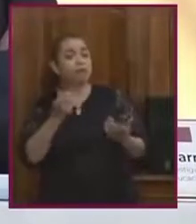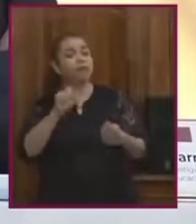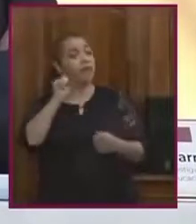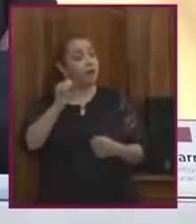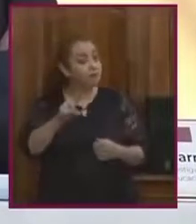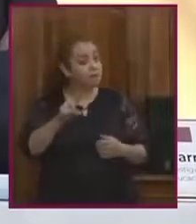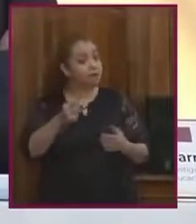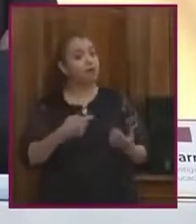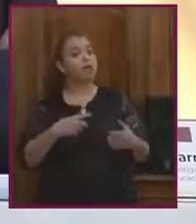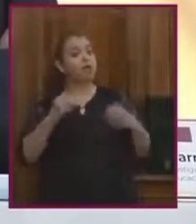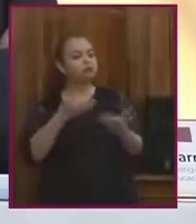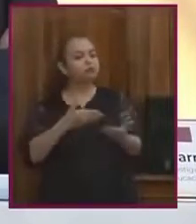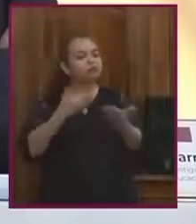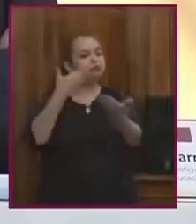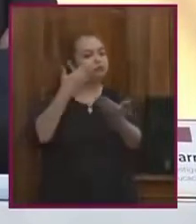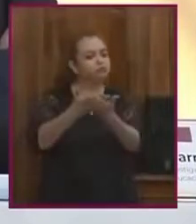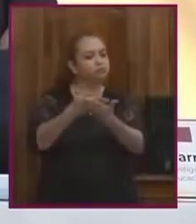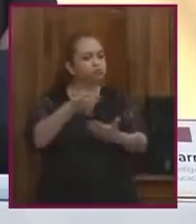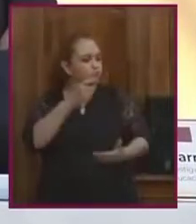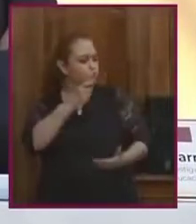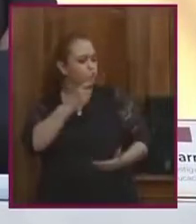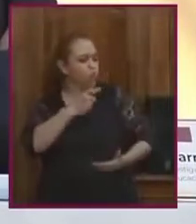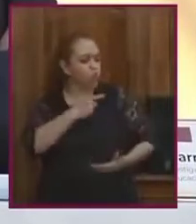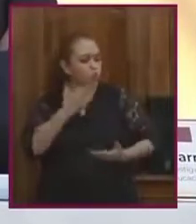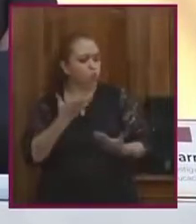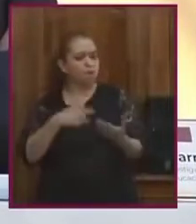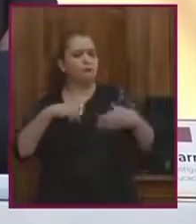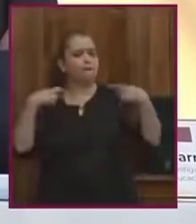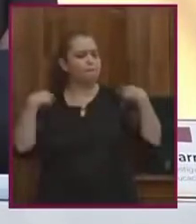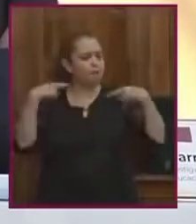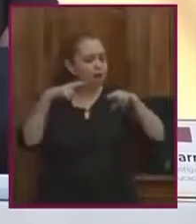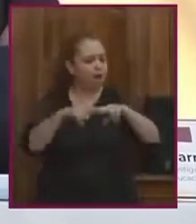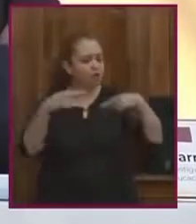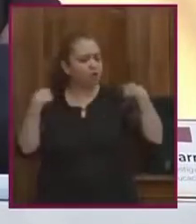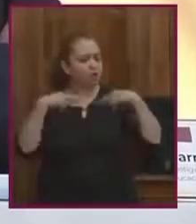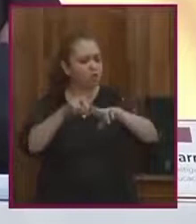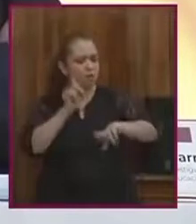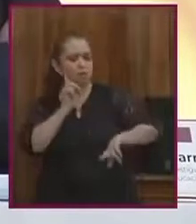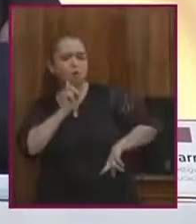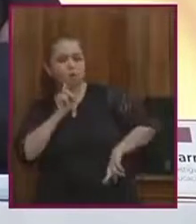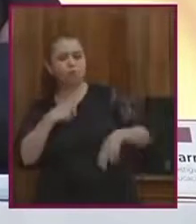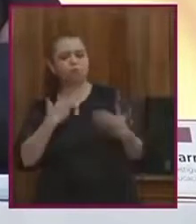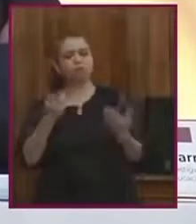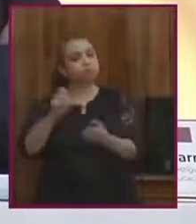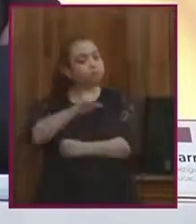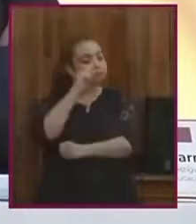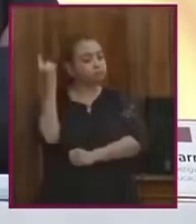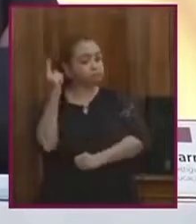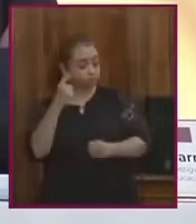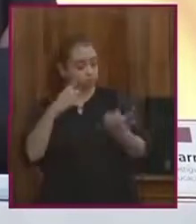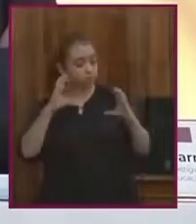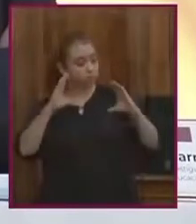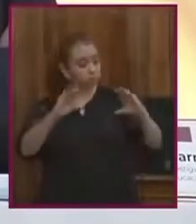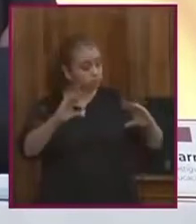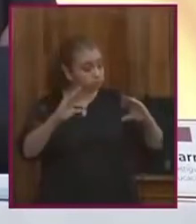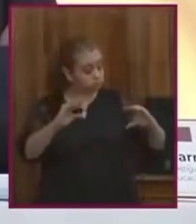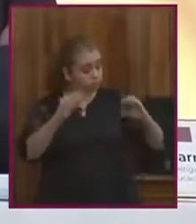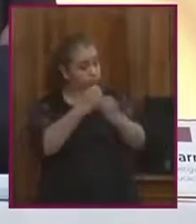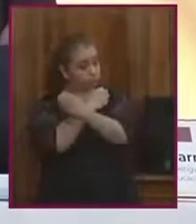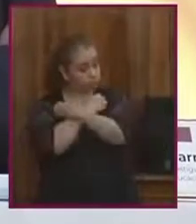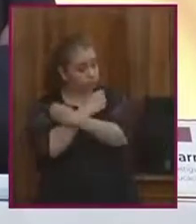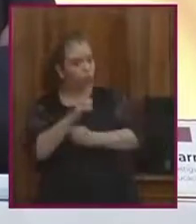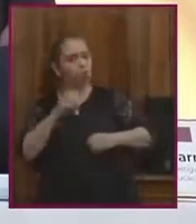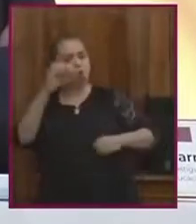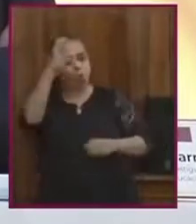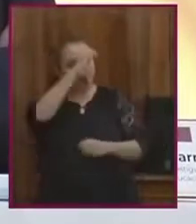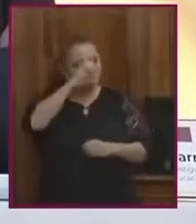curricular de los maestros y de las maestras, su condición de profesionales de la educación y la cultura, capaces